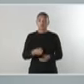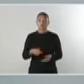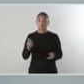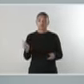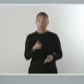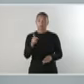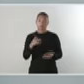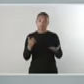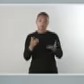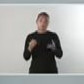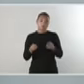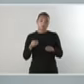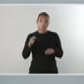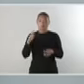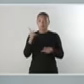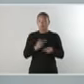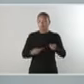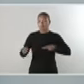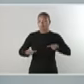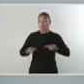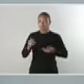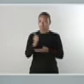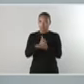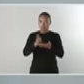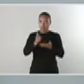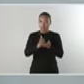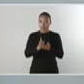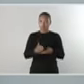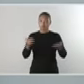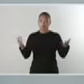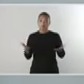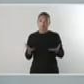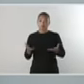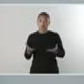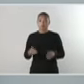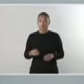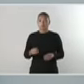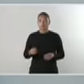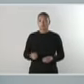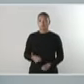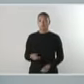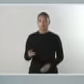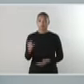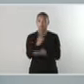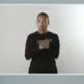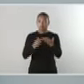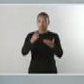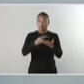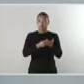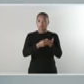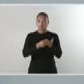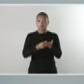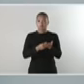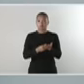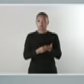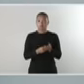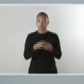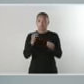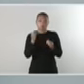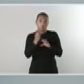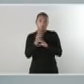evaluación y participación ciudadana crearé un un programa un programa de